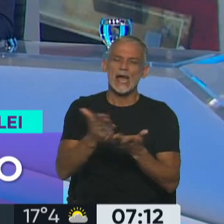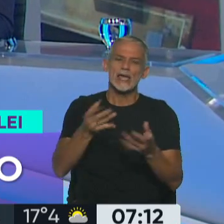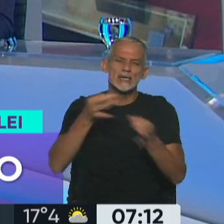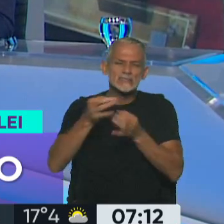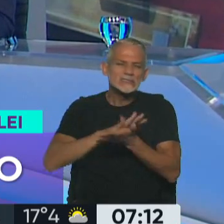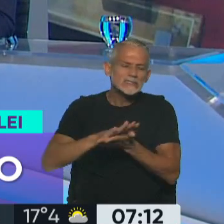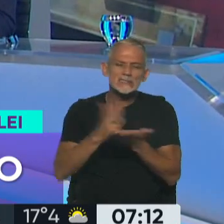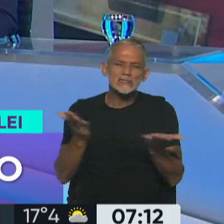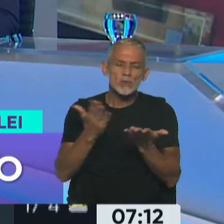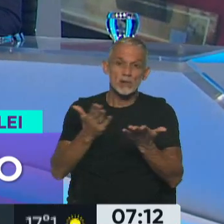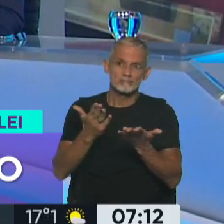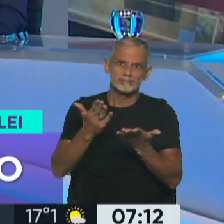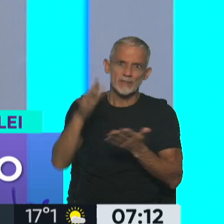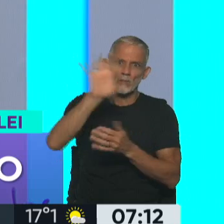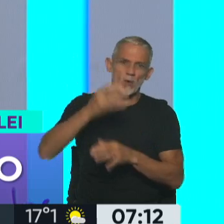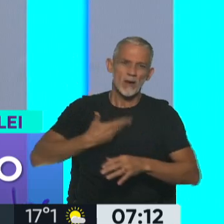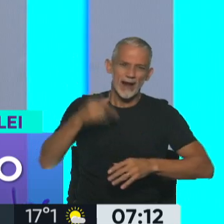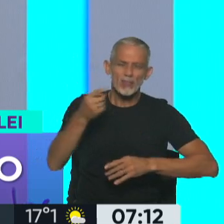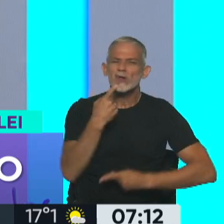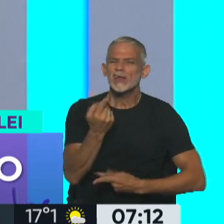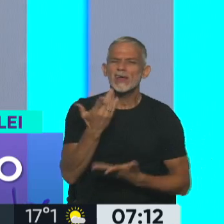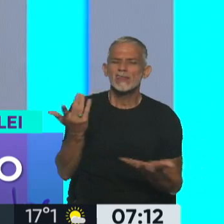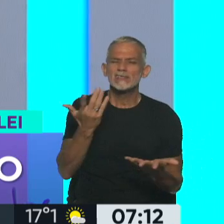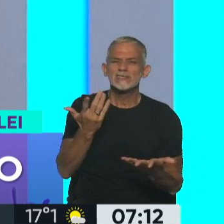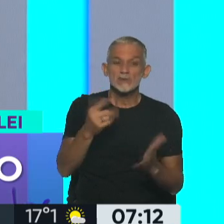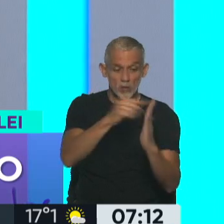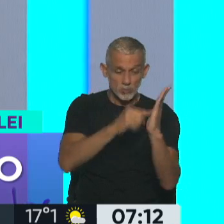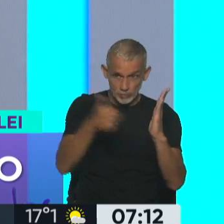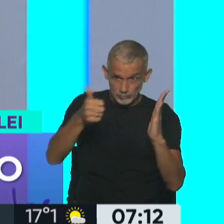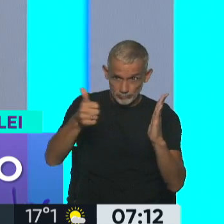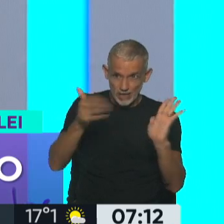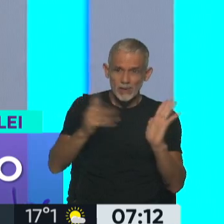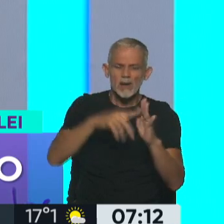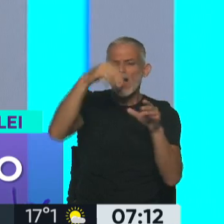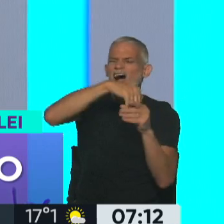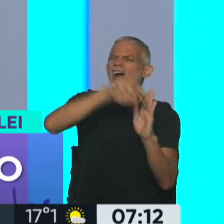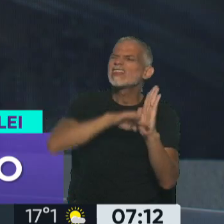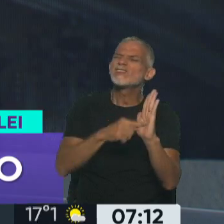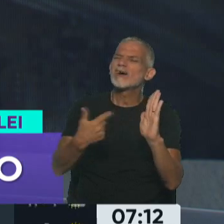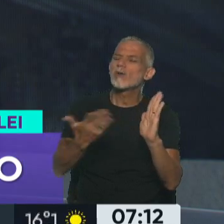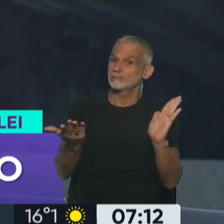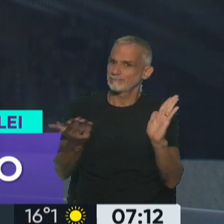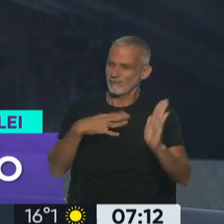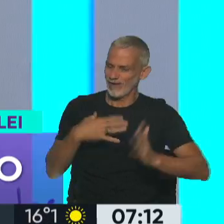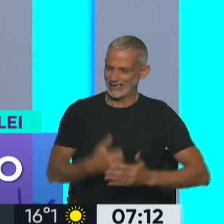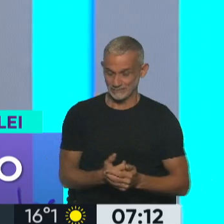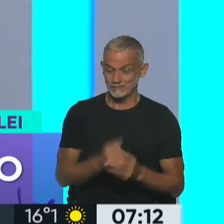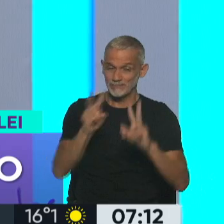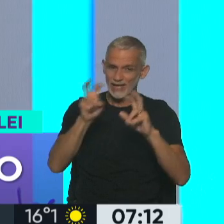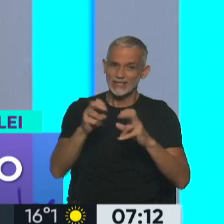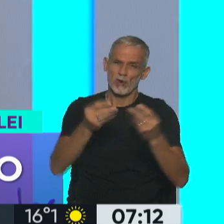conversación, que es lo que dicen los mandatarios provinciales. Están bien los puntos, ahora hay que discutir el contenido. Bien, Fernando, vamos a seguir con este tema.